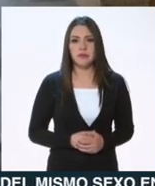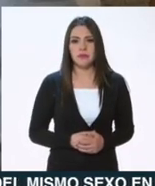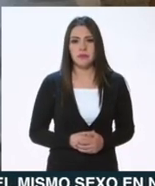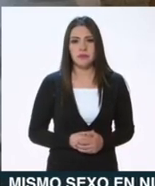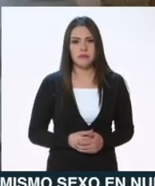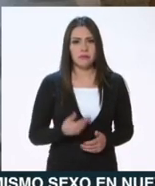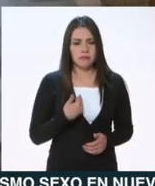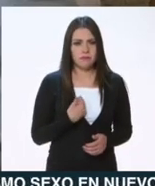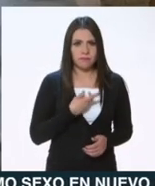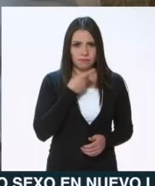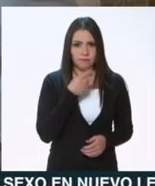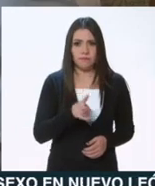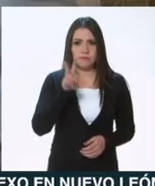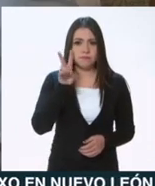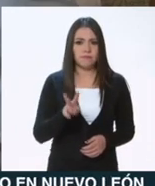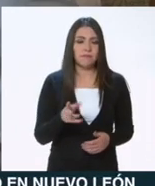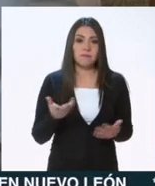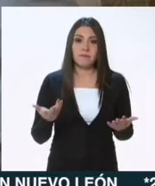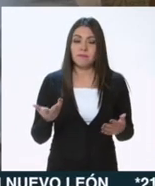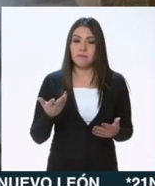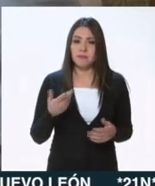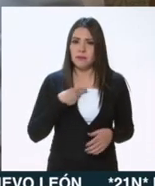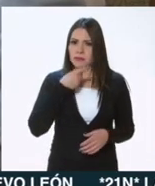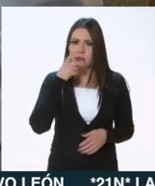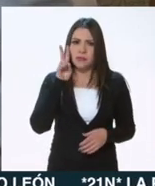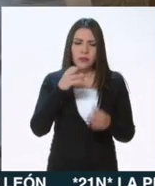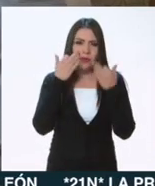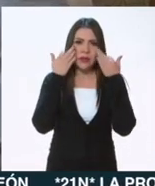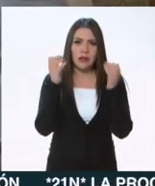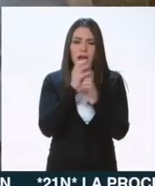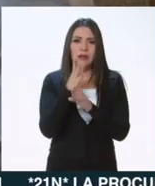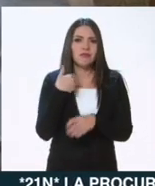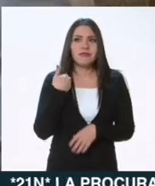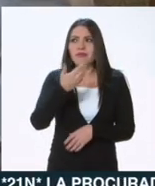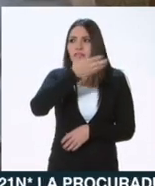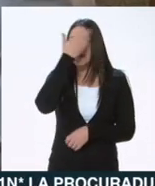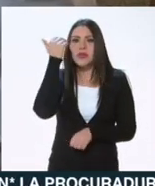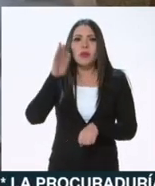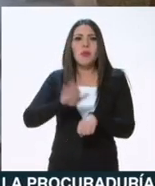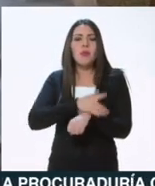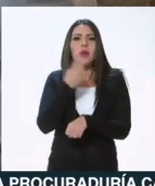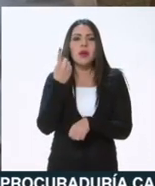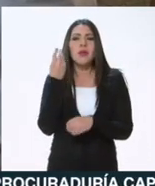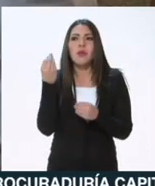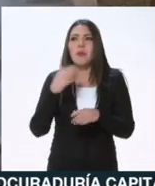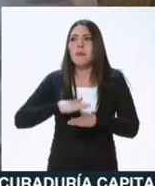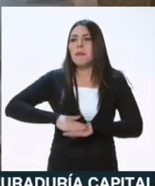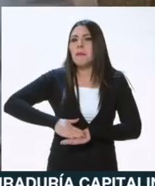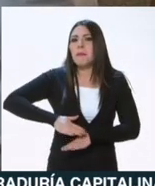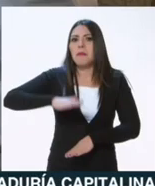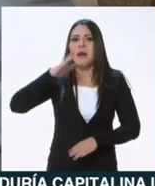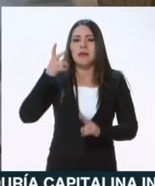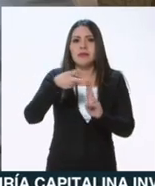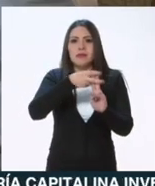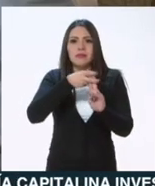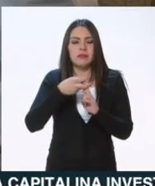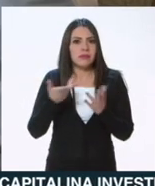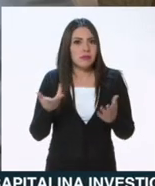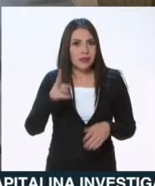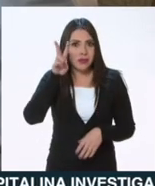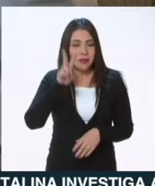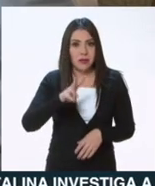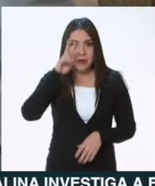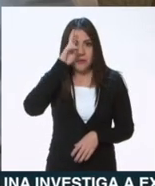con mucha transparencia, no sé cuál es la causa de este incremento tan bárbaro, porque es un incremento de verdad muy